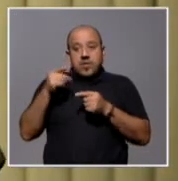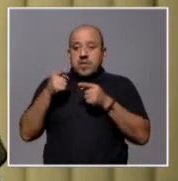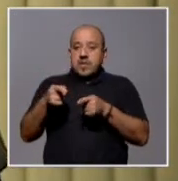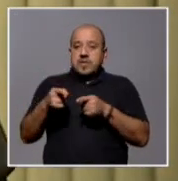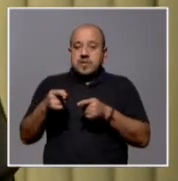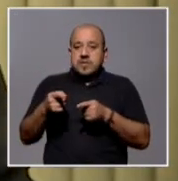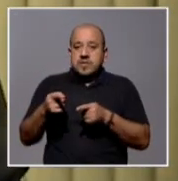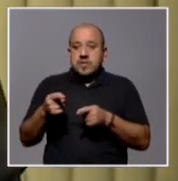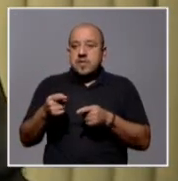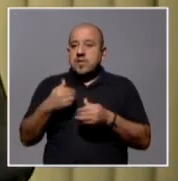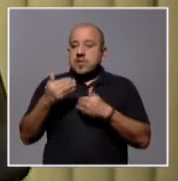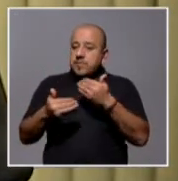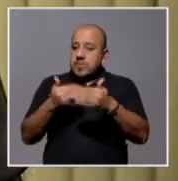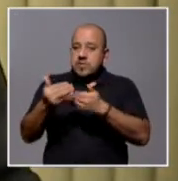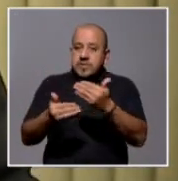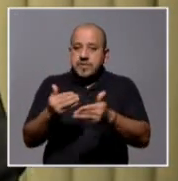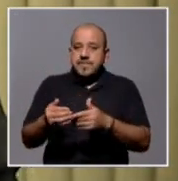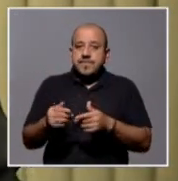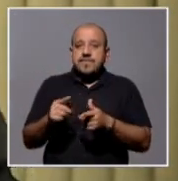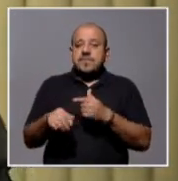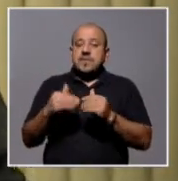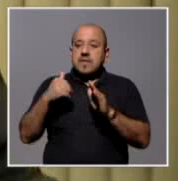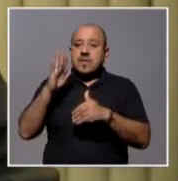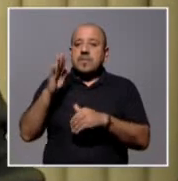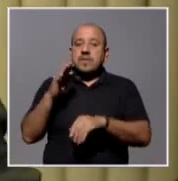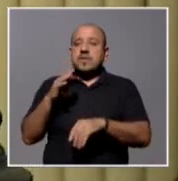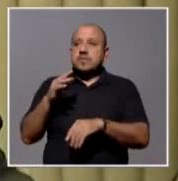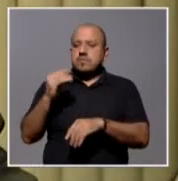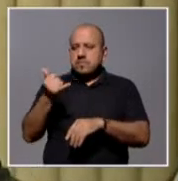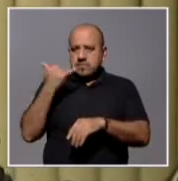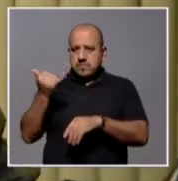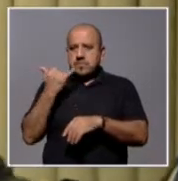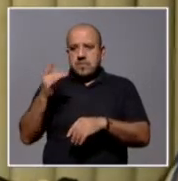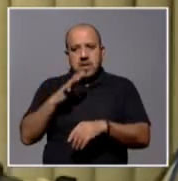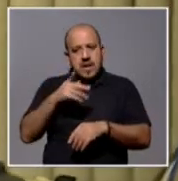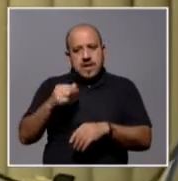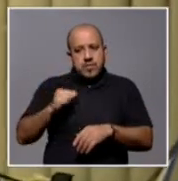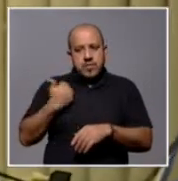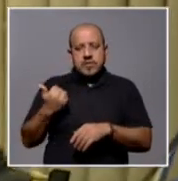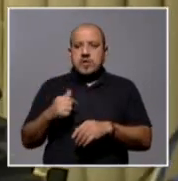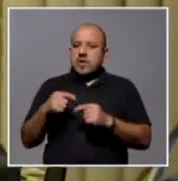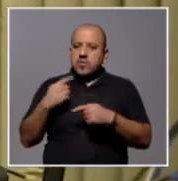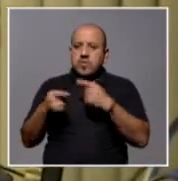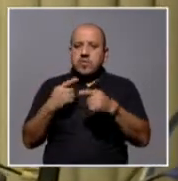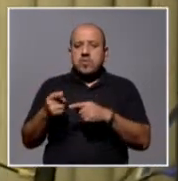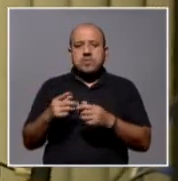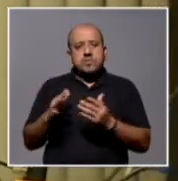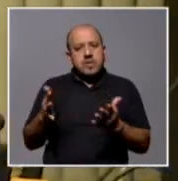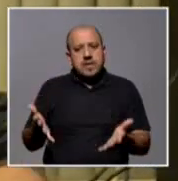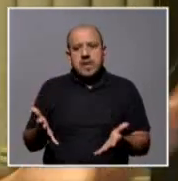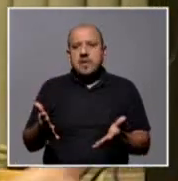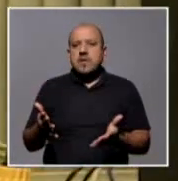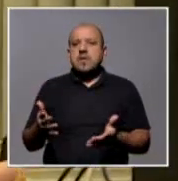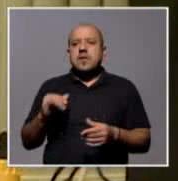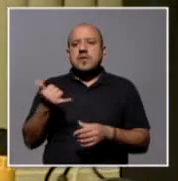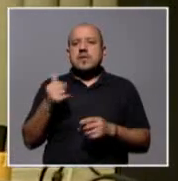proceso tiene que quedar y va a quedar por mucho más tiempo y tenemos que aprovechar eso y seguir una red bastante fuerte. Ya